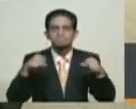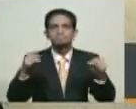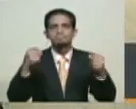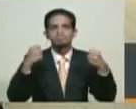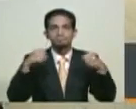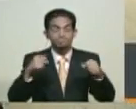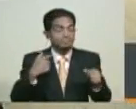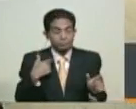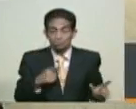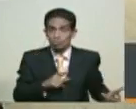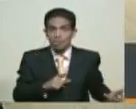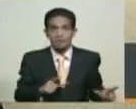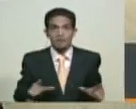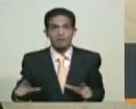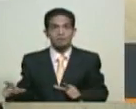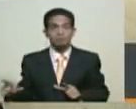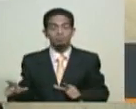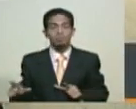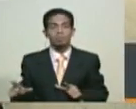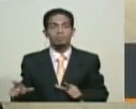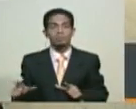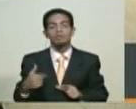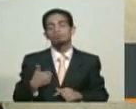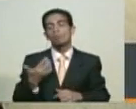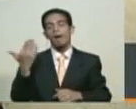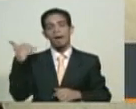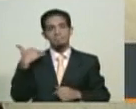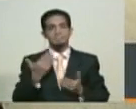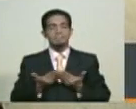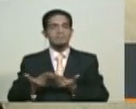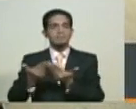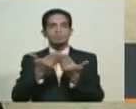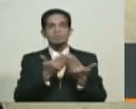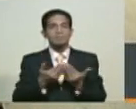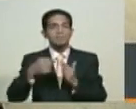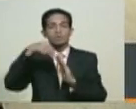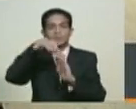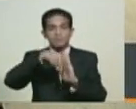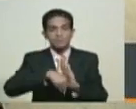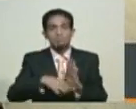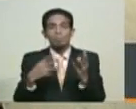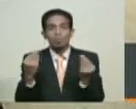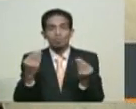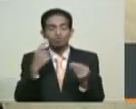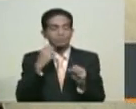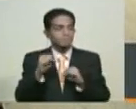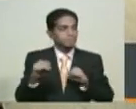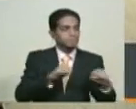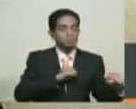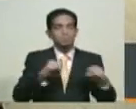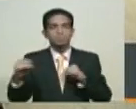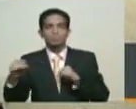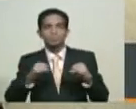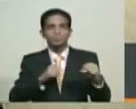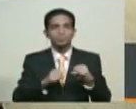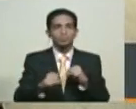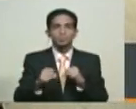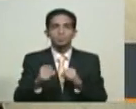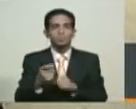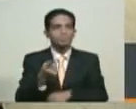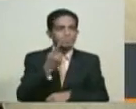pues. Sobre este tema yo he estudiado bastante, hemos estudiado bastante, hemos corrido varios escenarios, hemos visto